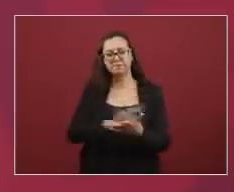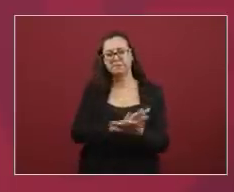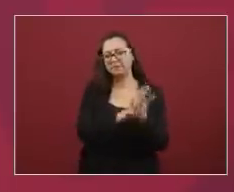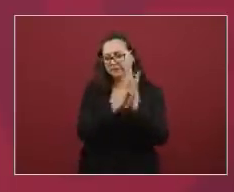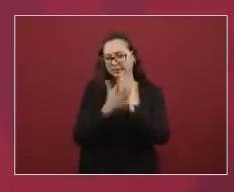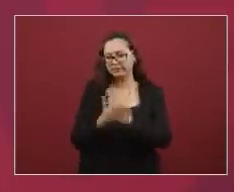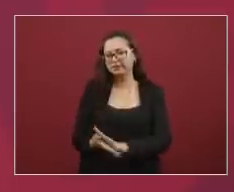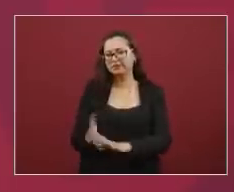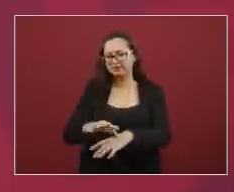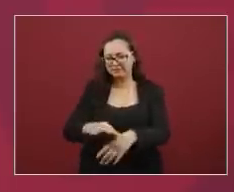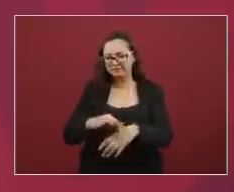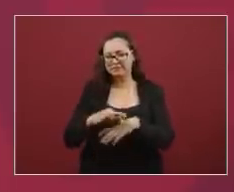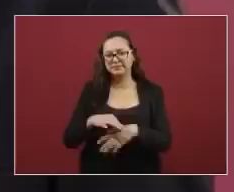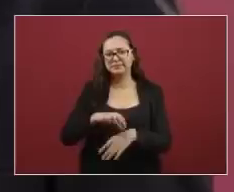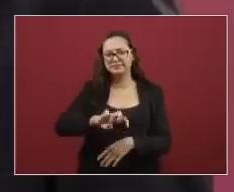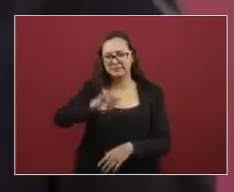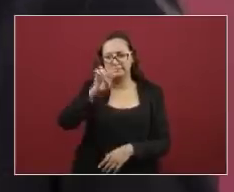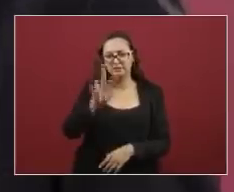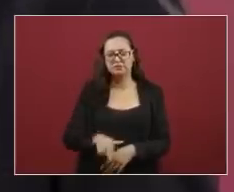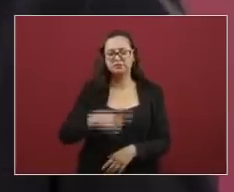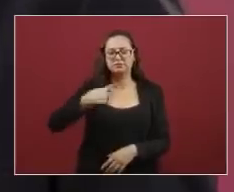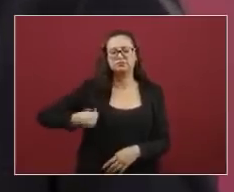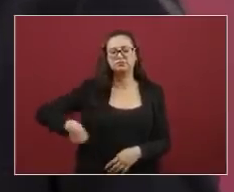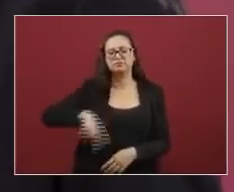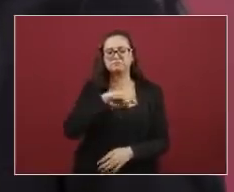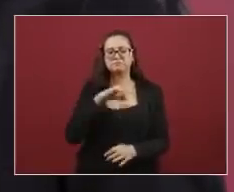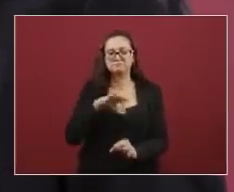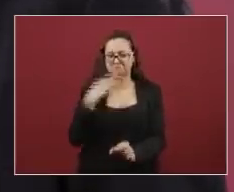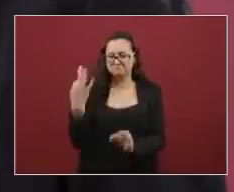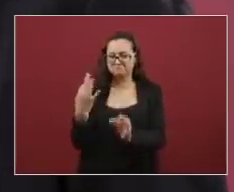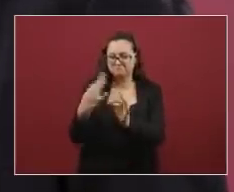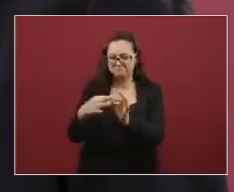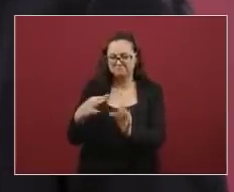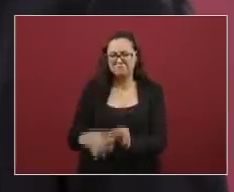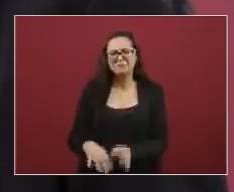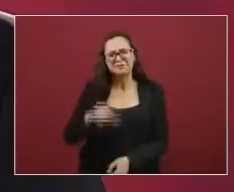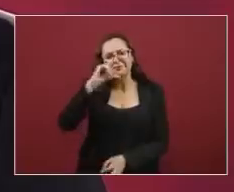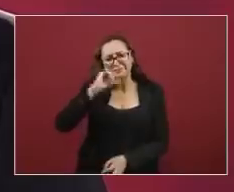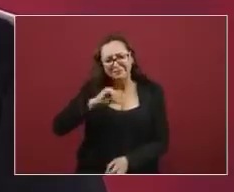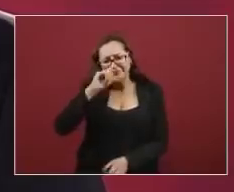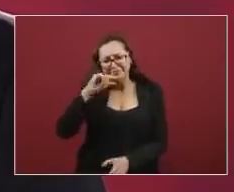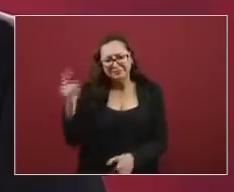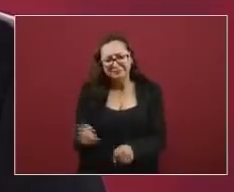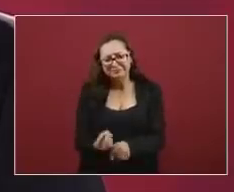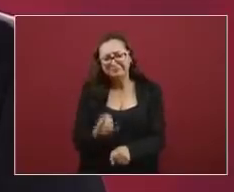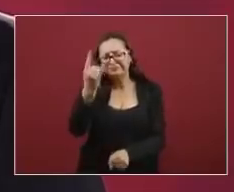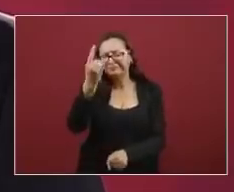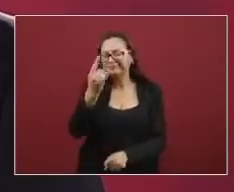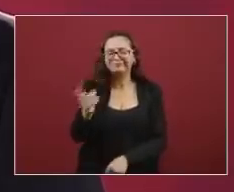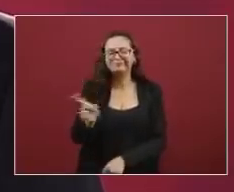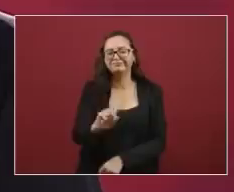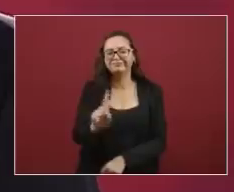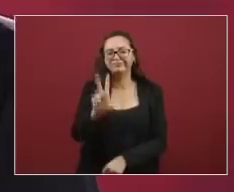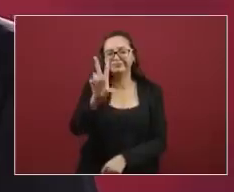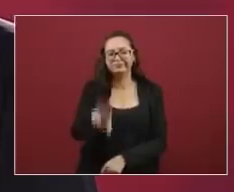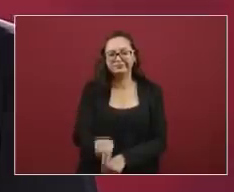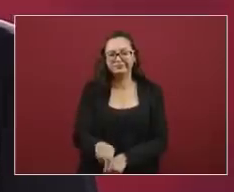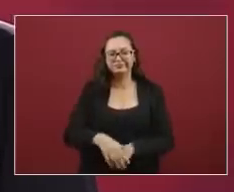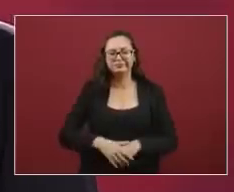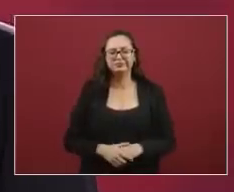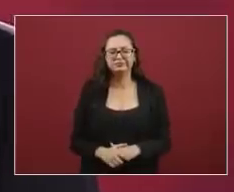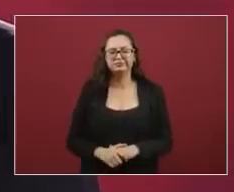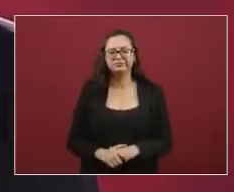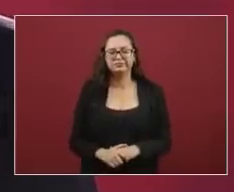verdadero y vamos a cumplir, no le vamos a fallar a los ciudadanos. Entonces,